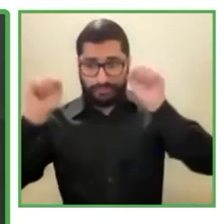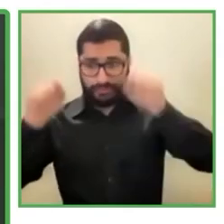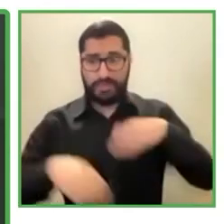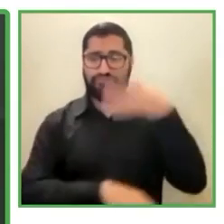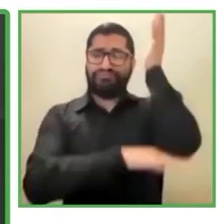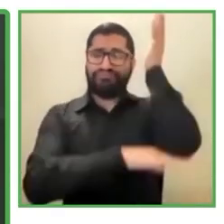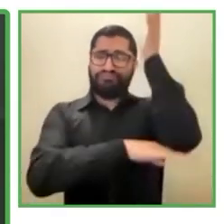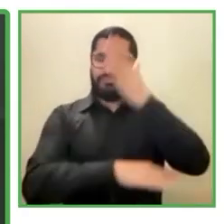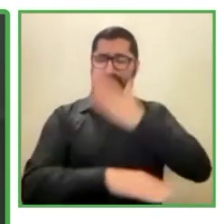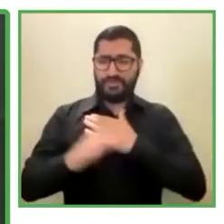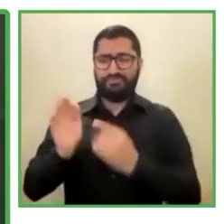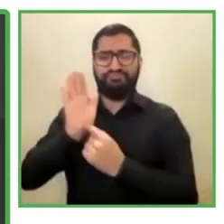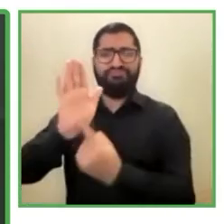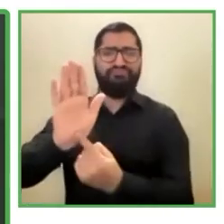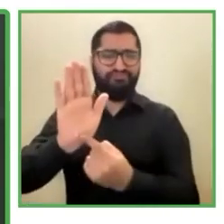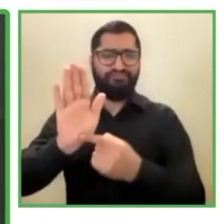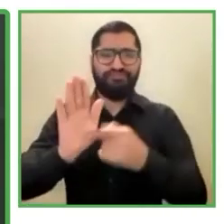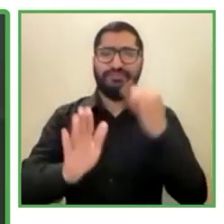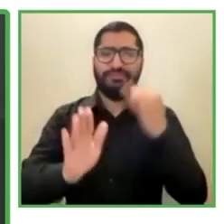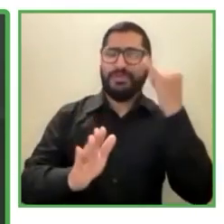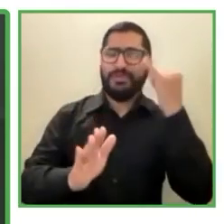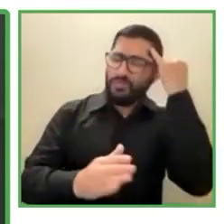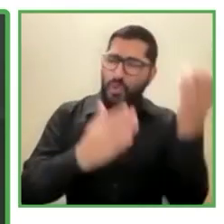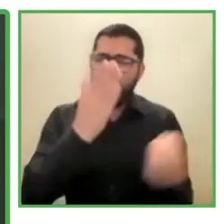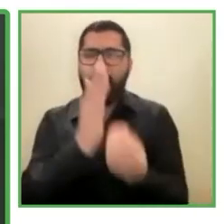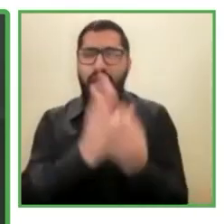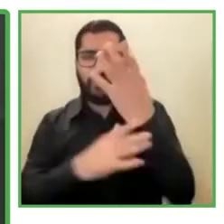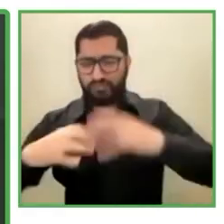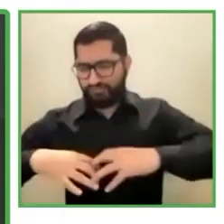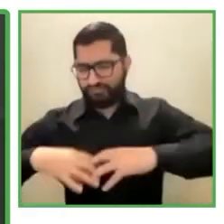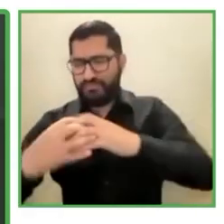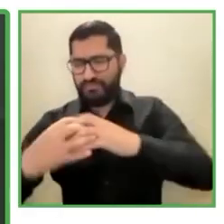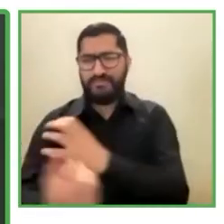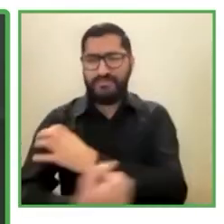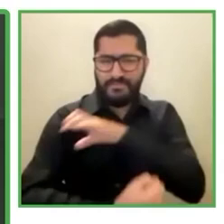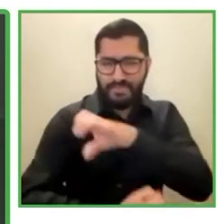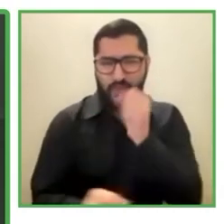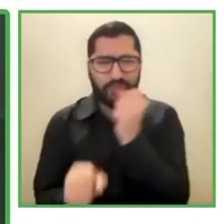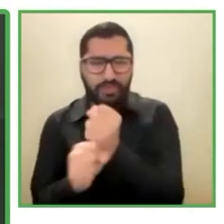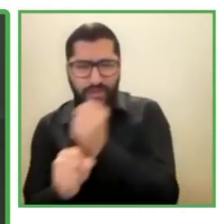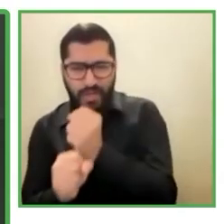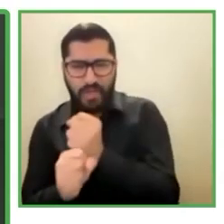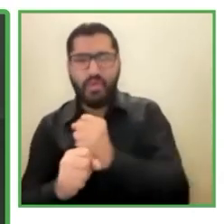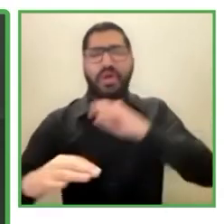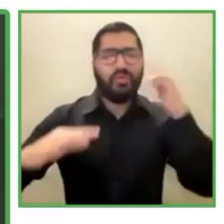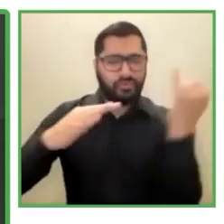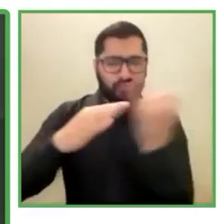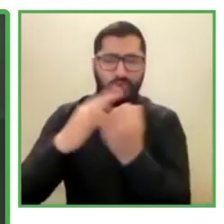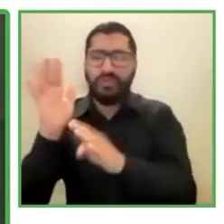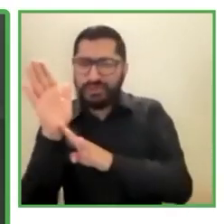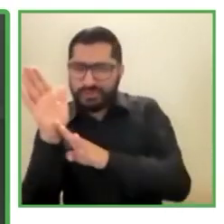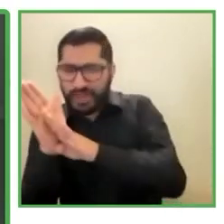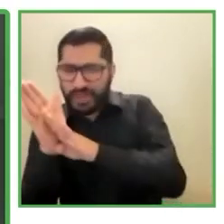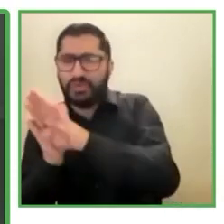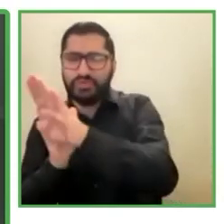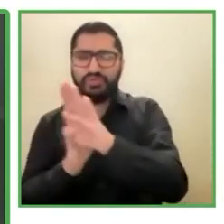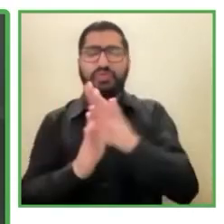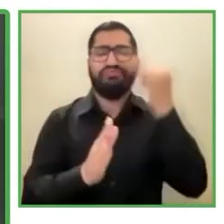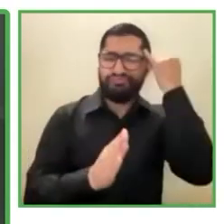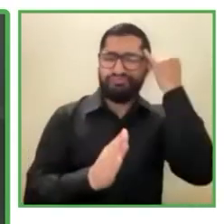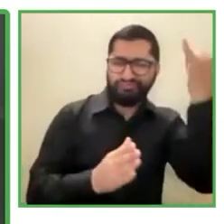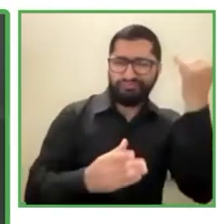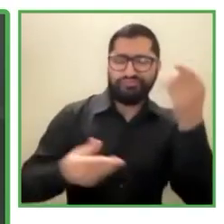para fortalecer el empleo inclusivo y el desarrollo de innovación tecnológica que apoye la inclusión, pero también